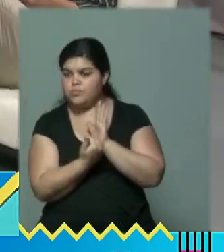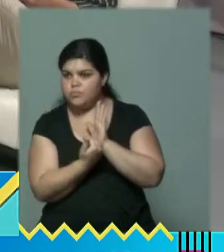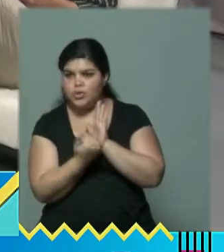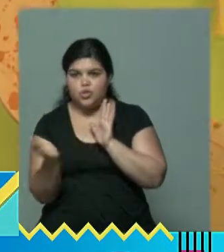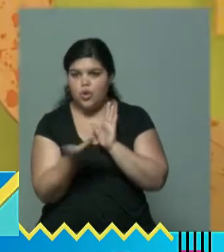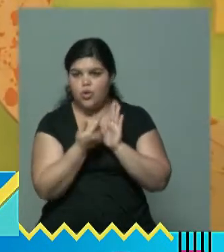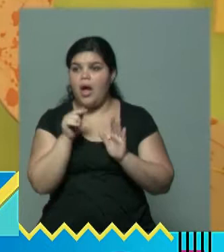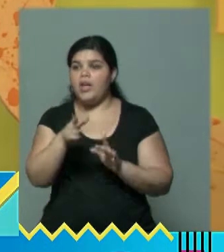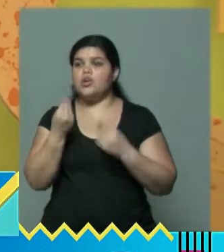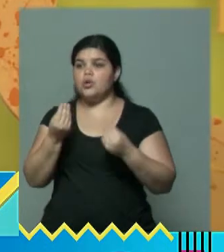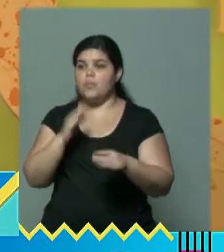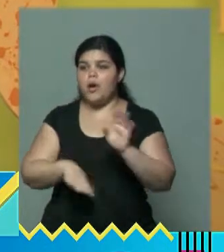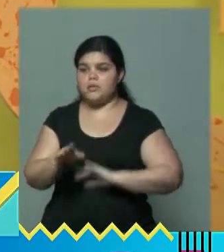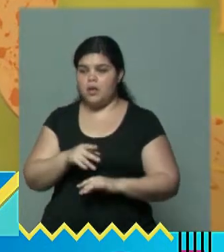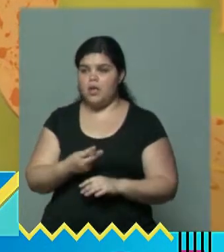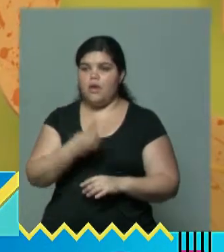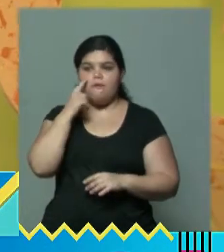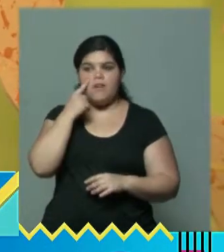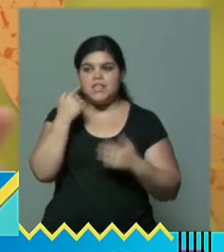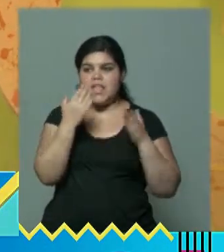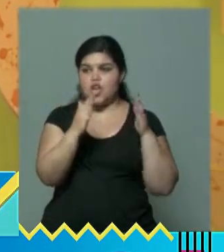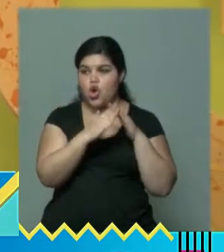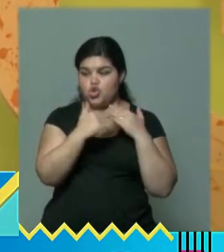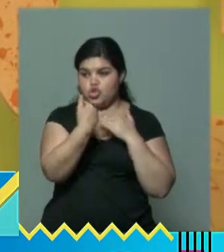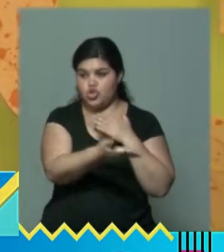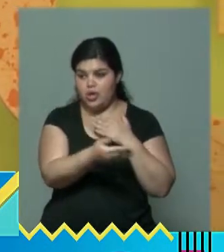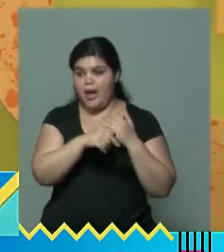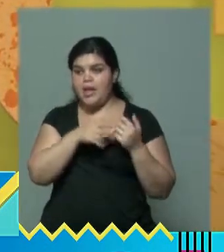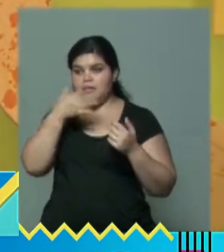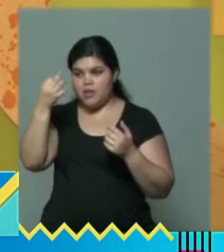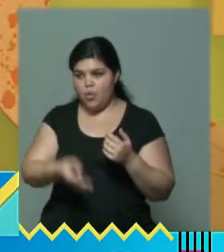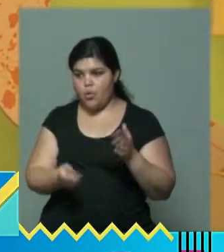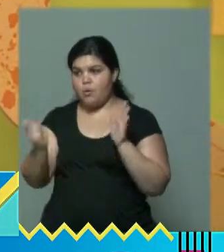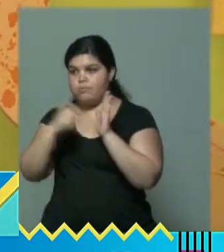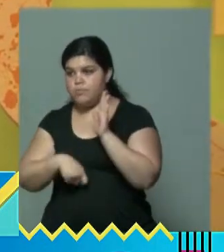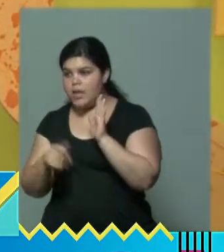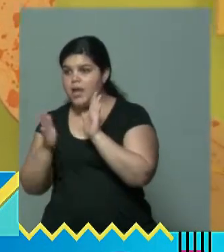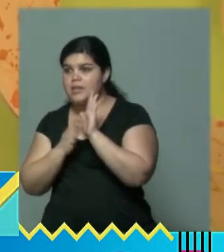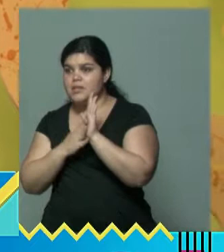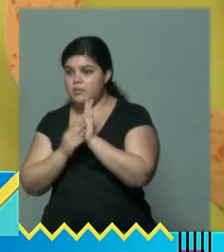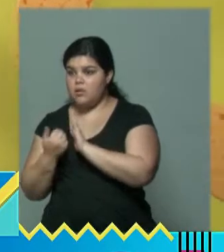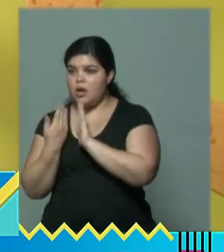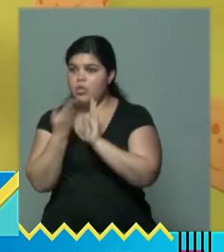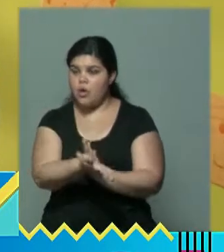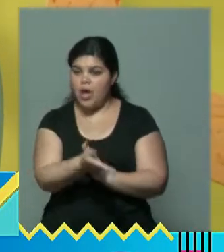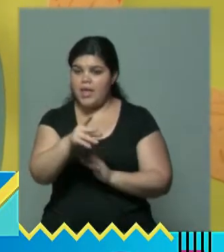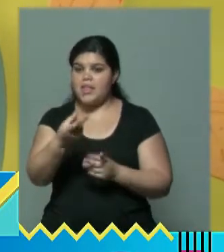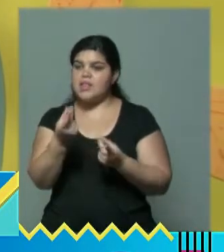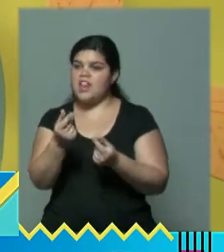al registro civil con 2 vecinos que acrediten que vos vivís en esa casa y con ese certificado vas y te dan la tarifa